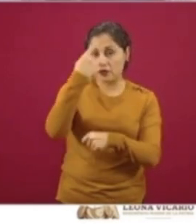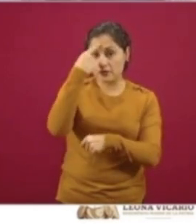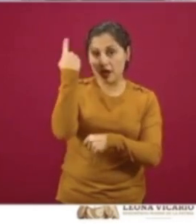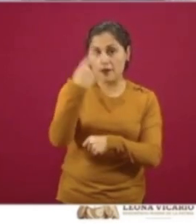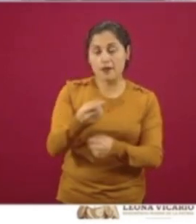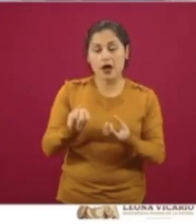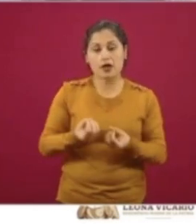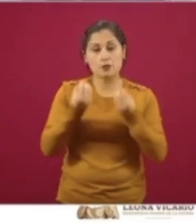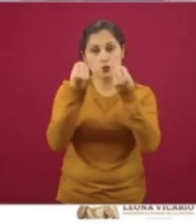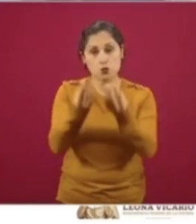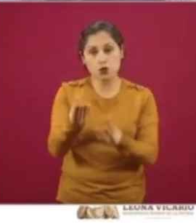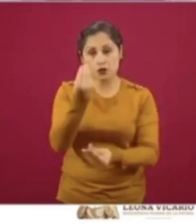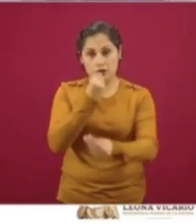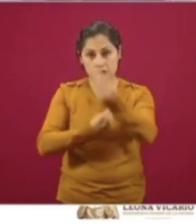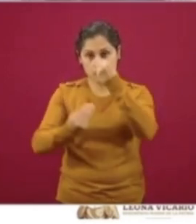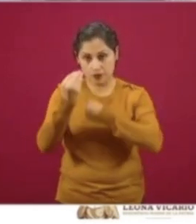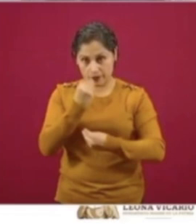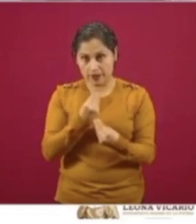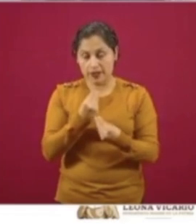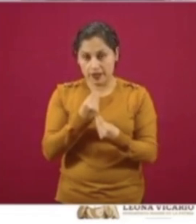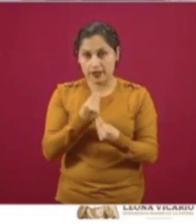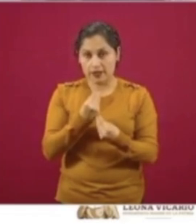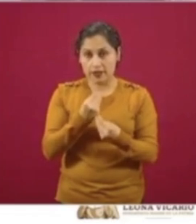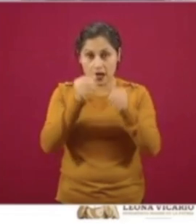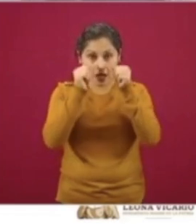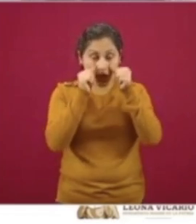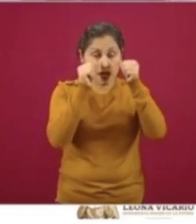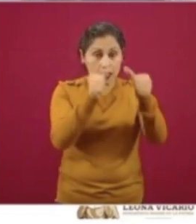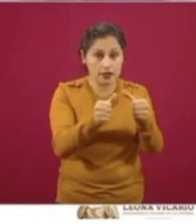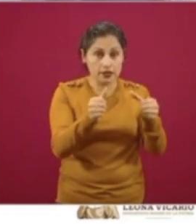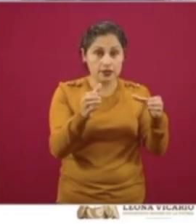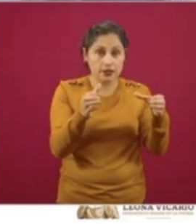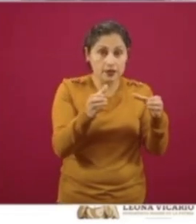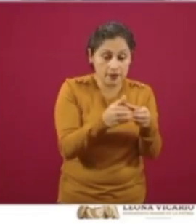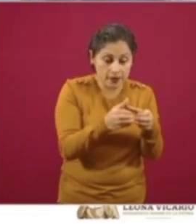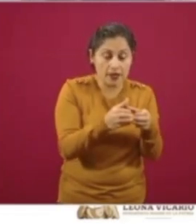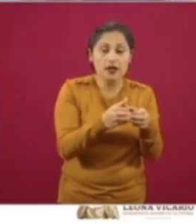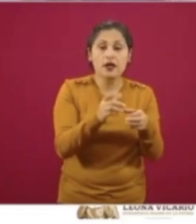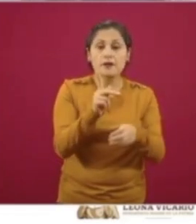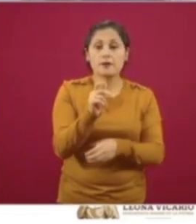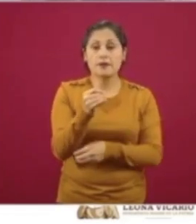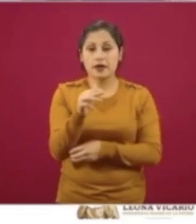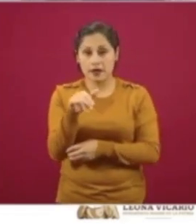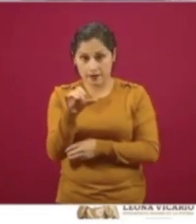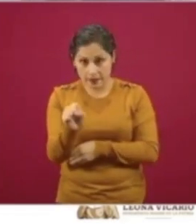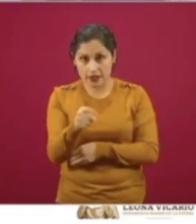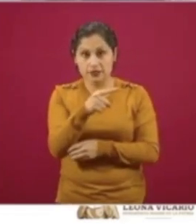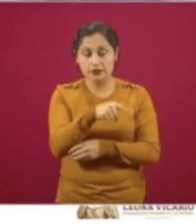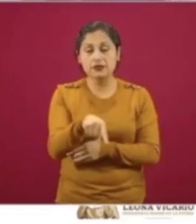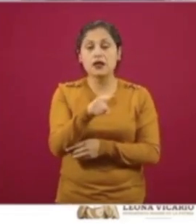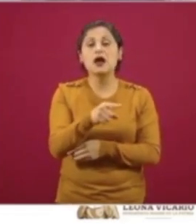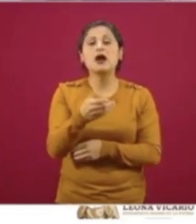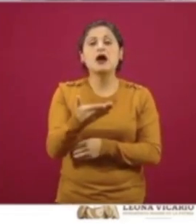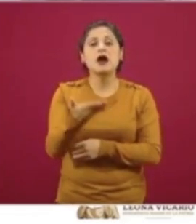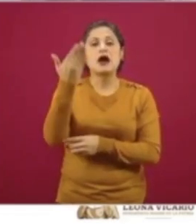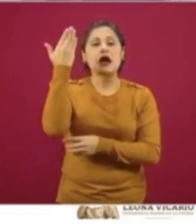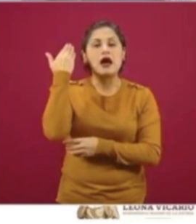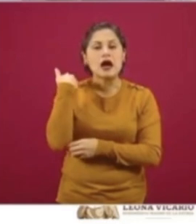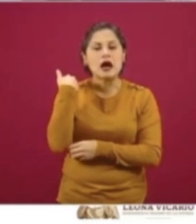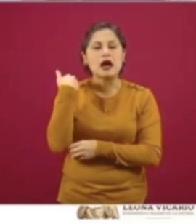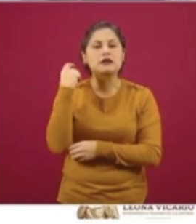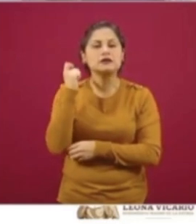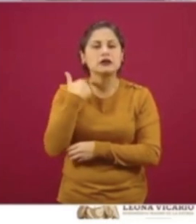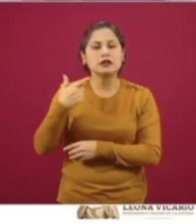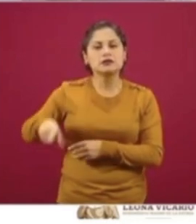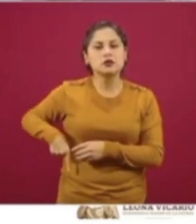atiende únicamente a pequeños y medianos productores ya no es como en el pasado que solamente los subsidios públicos en su gran